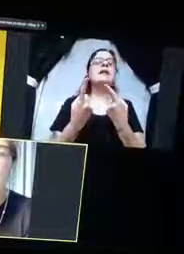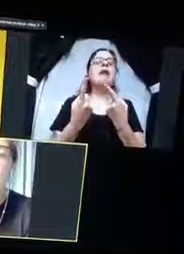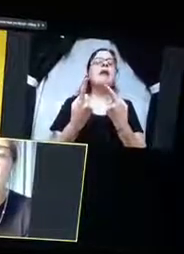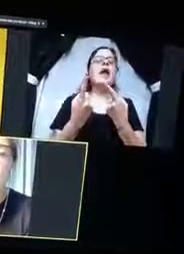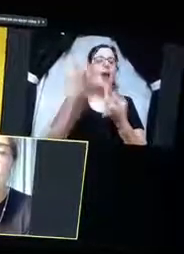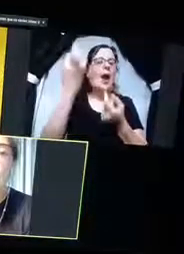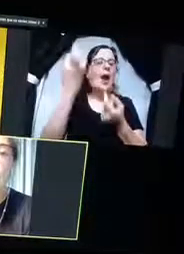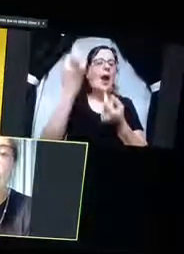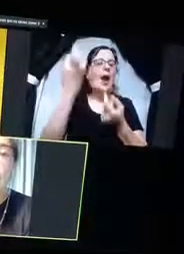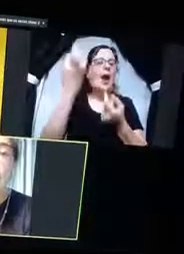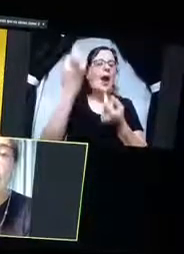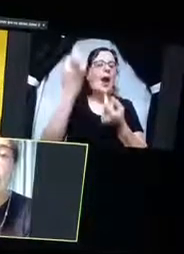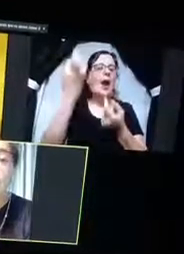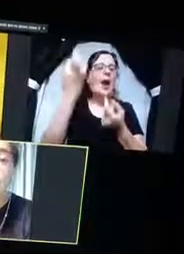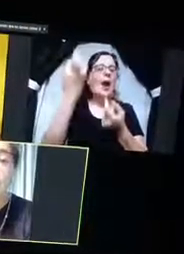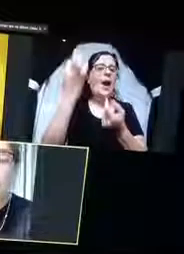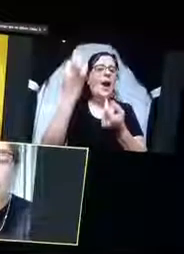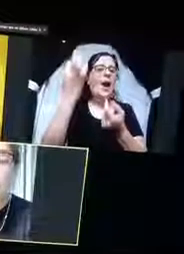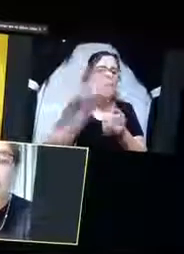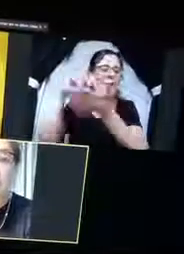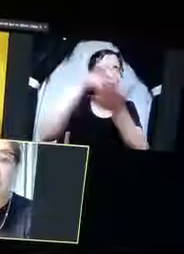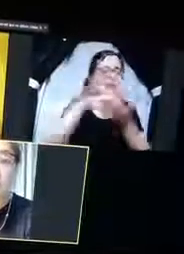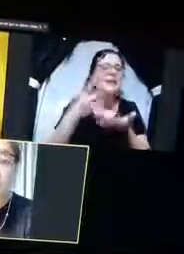todas podamos compartir